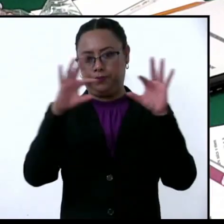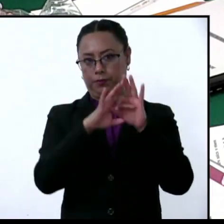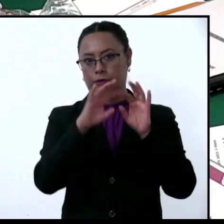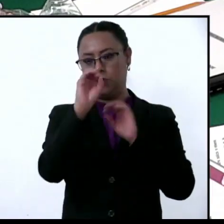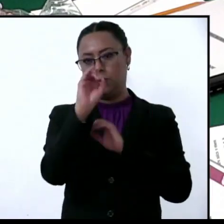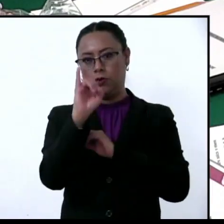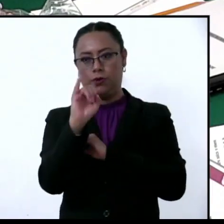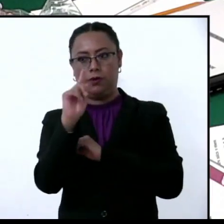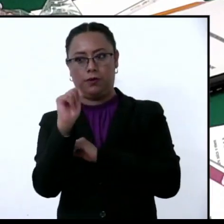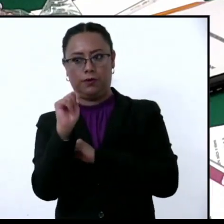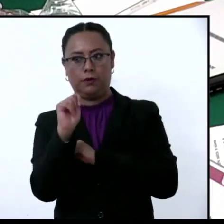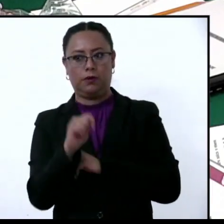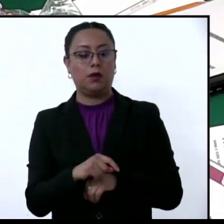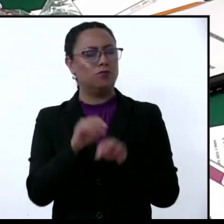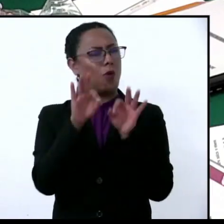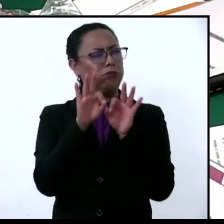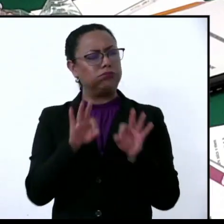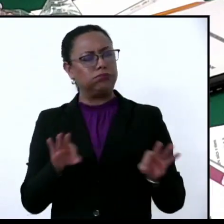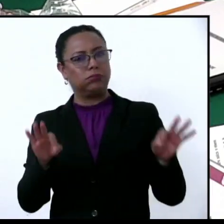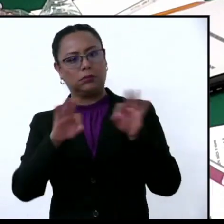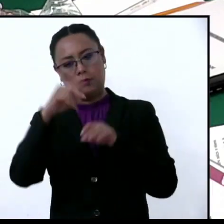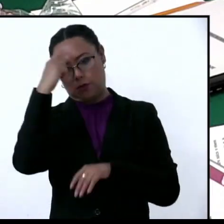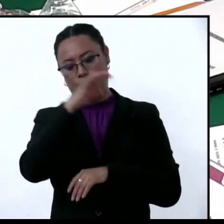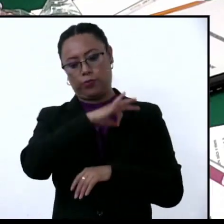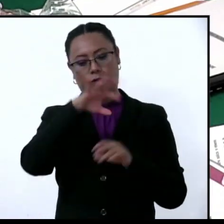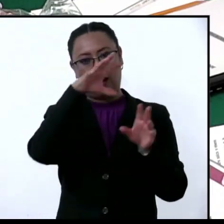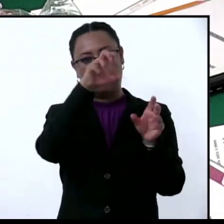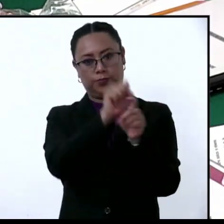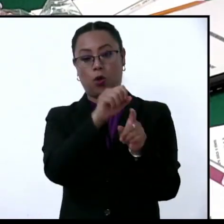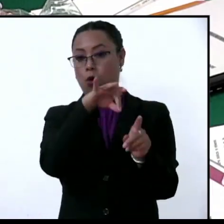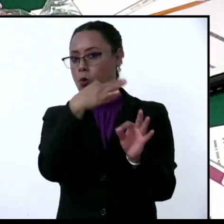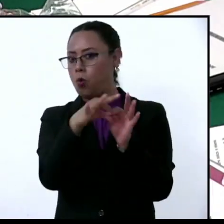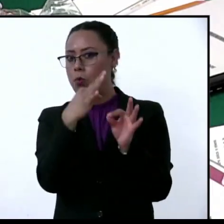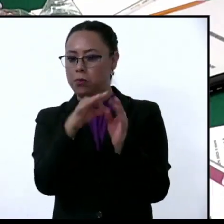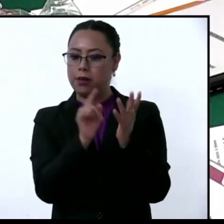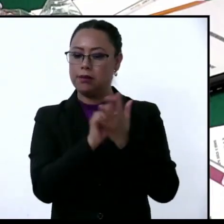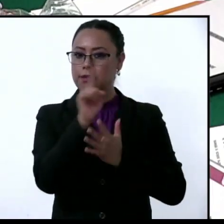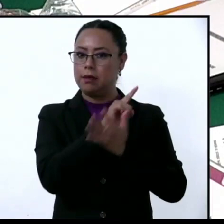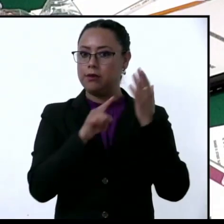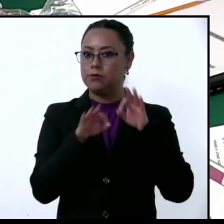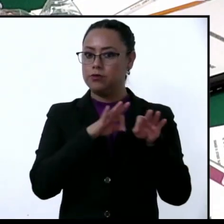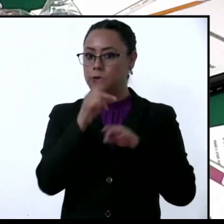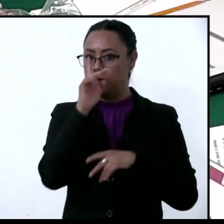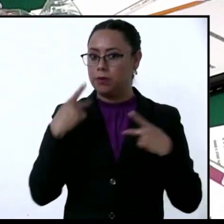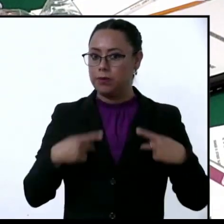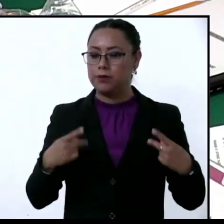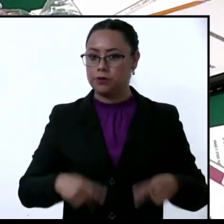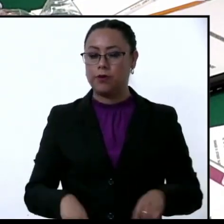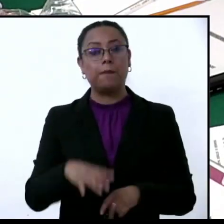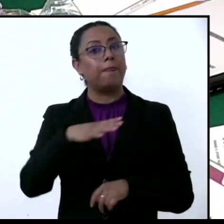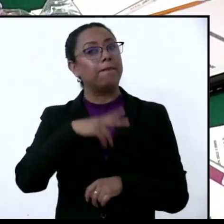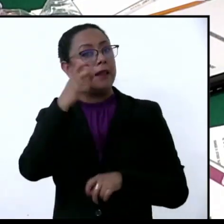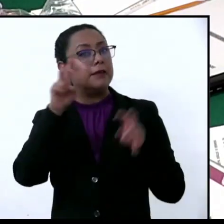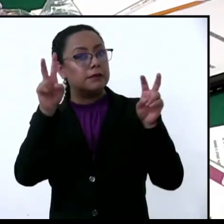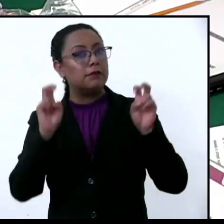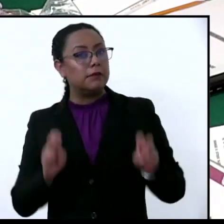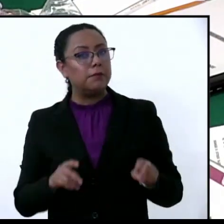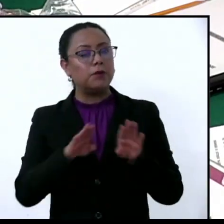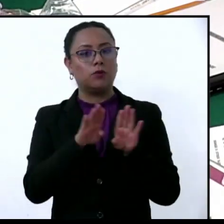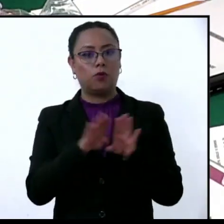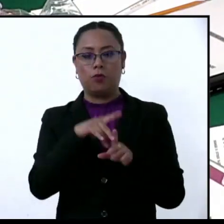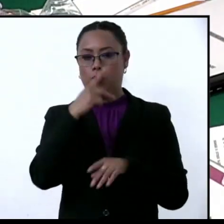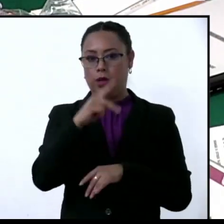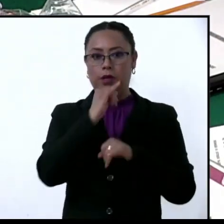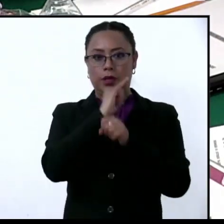Internacional de Trabajo son indispensables para cumplir los derechos laborales de una persona. Se observa que este tema se aborda en su